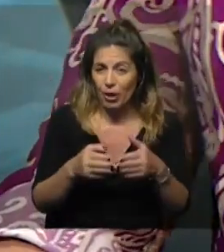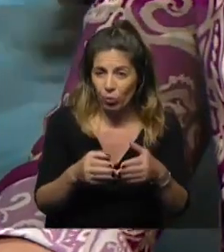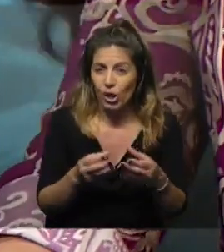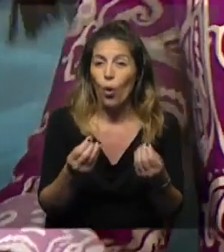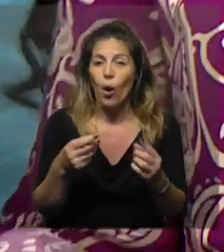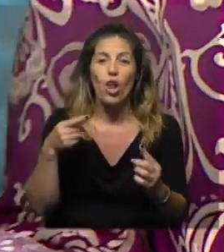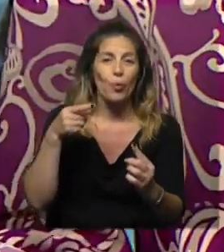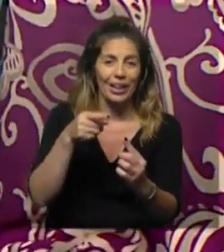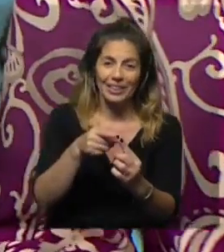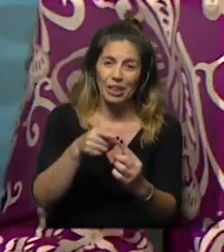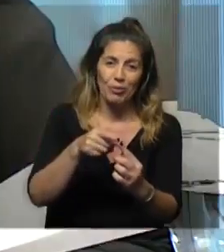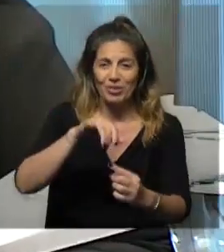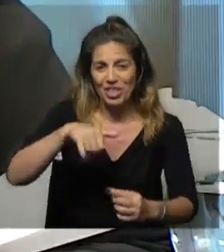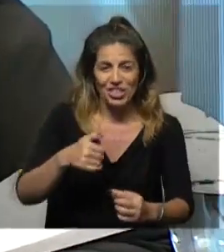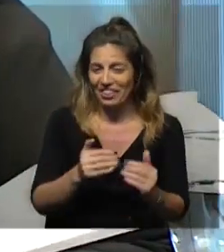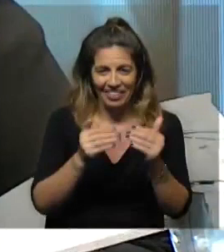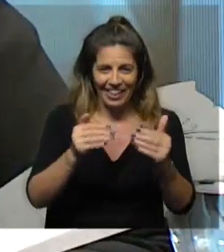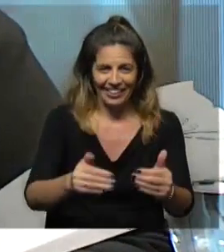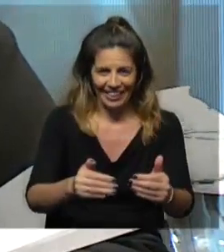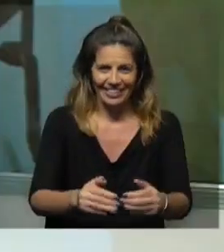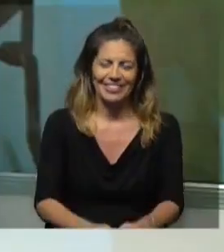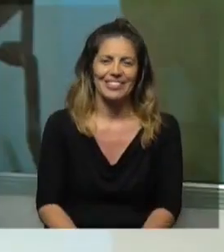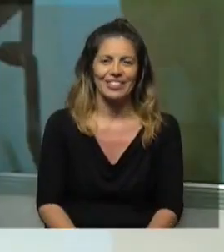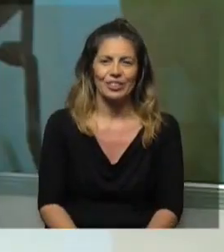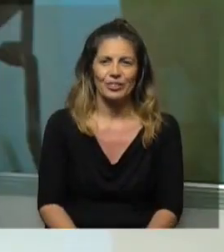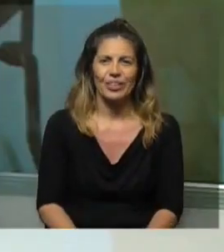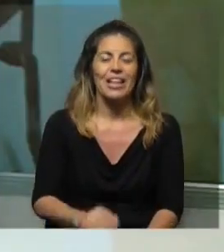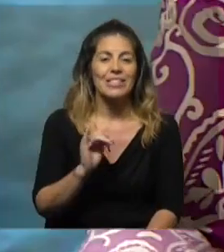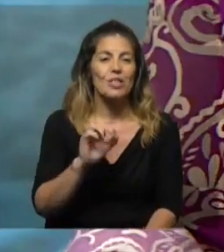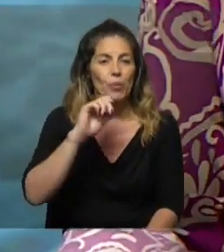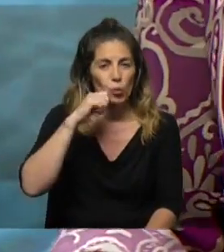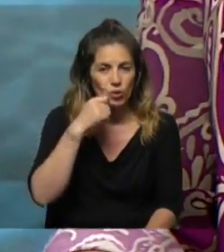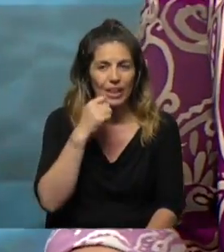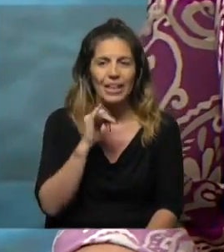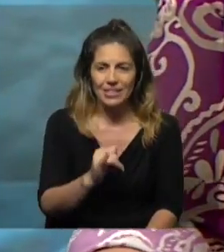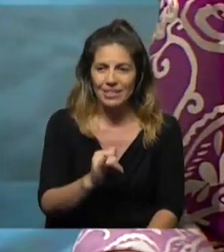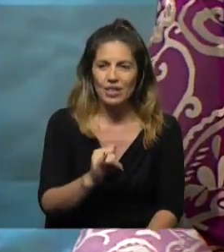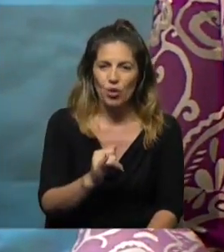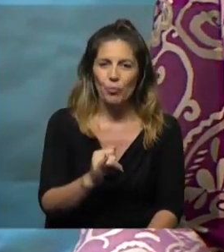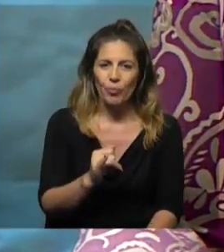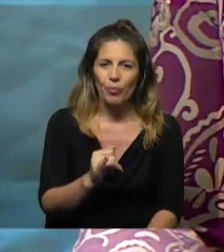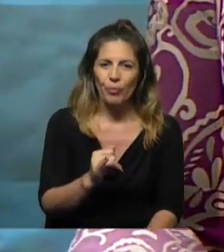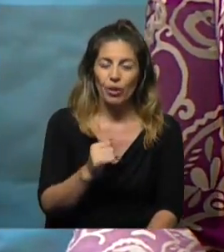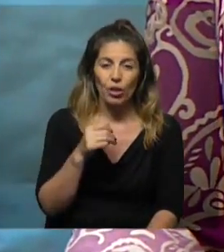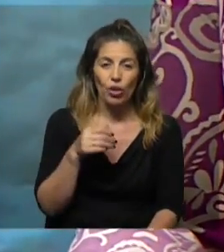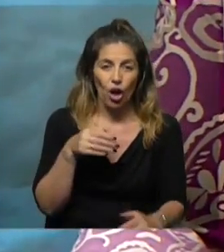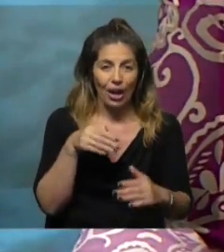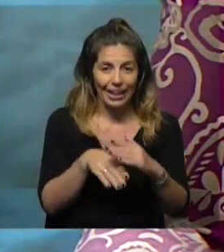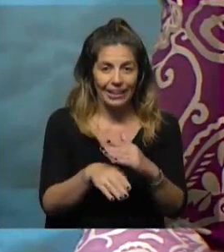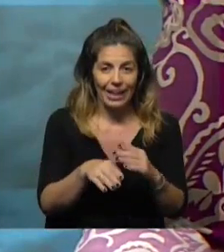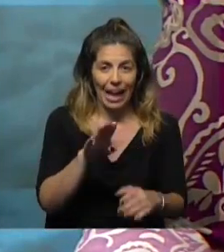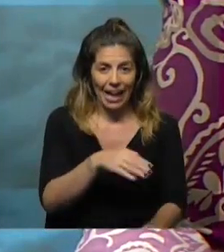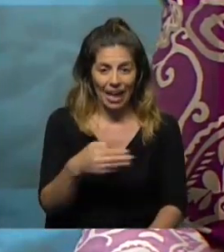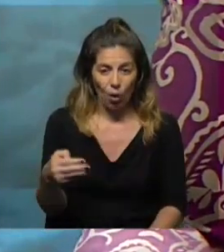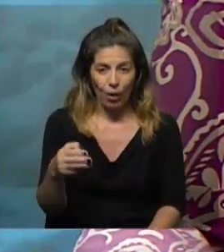los objetivos y ya por favor sí me gustaría ir porque si uno ahora entra en la página de teatro Solís ya veo